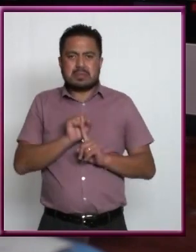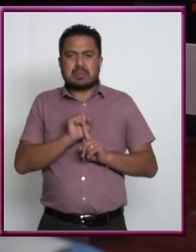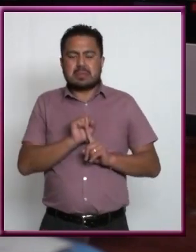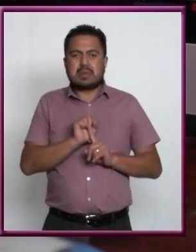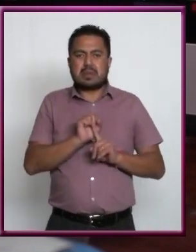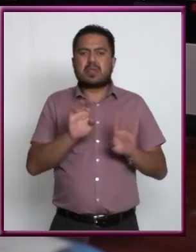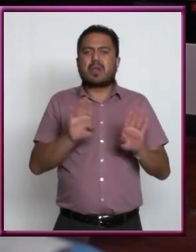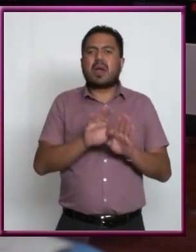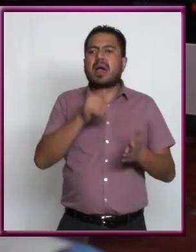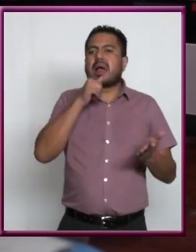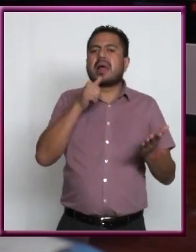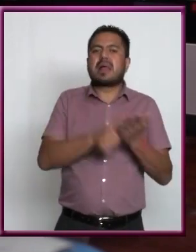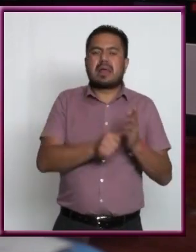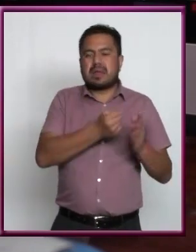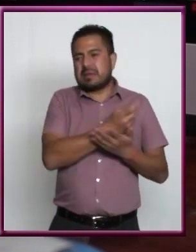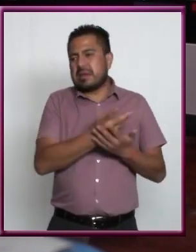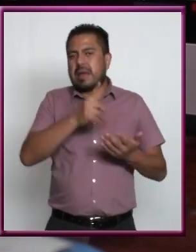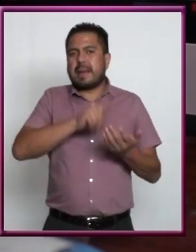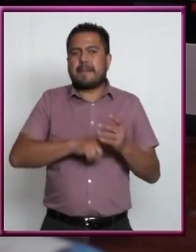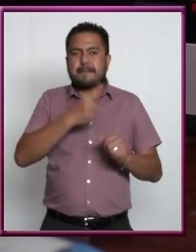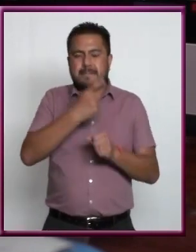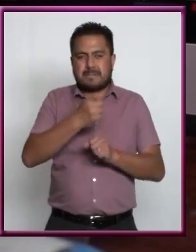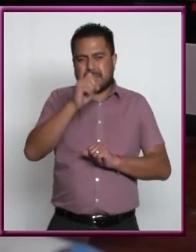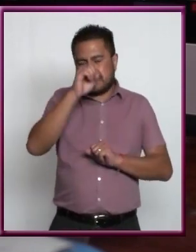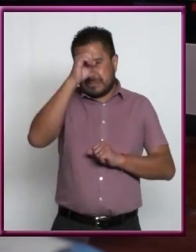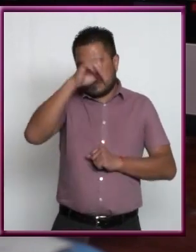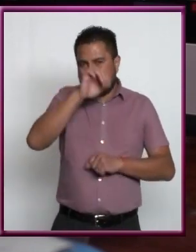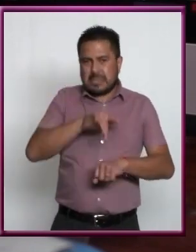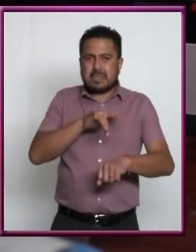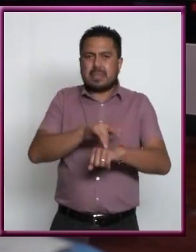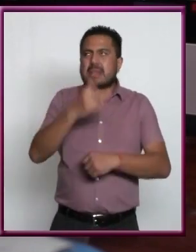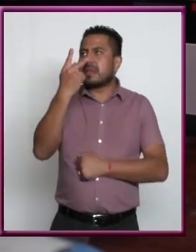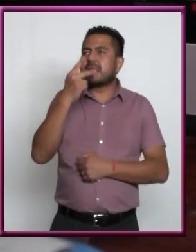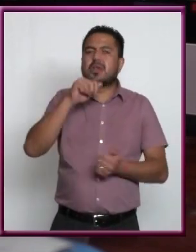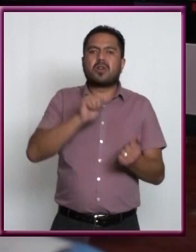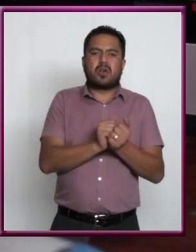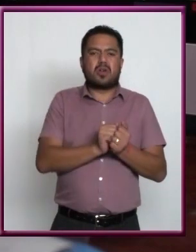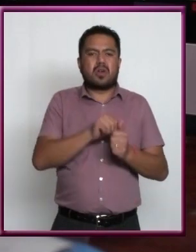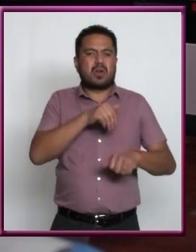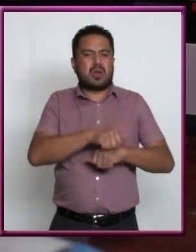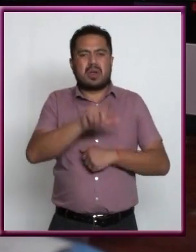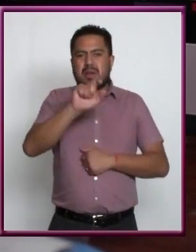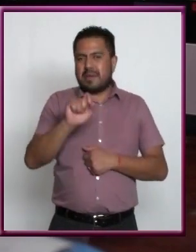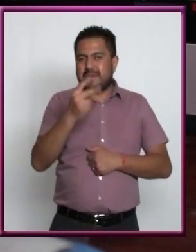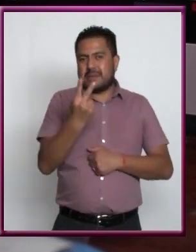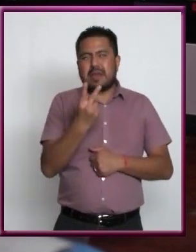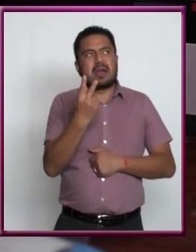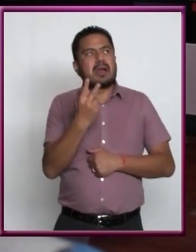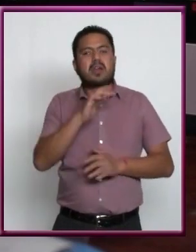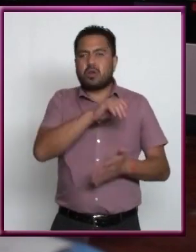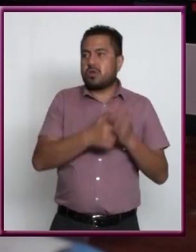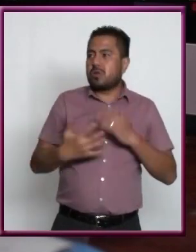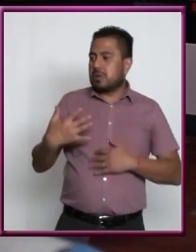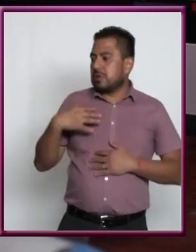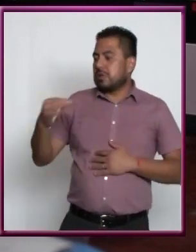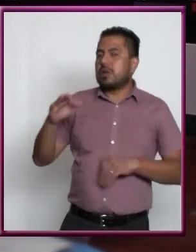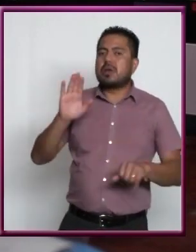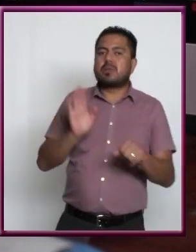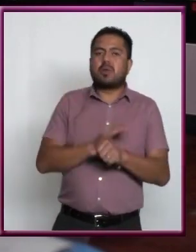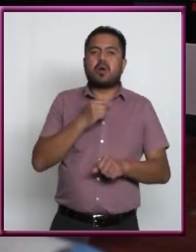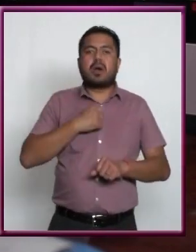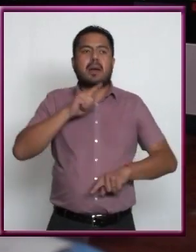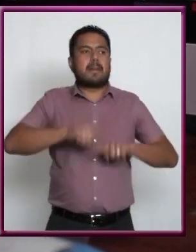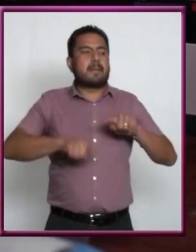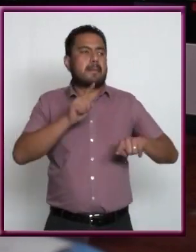a Barra de Letras, que fue como mi primera experiencia en televisión aquí en México con Canal 22, y me contrataron porque yo me dedicaba